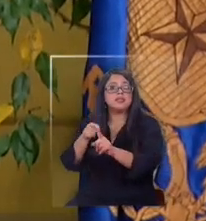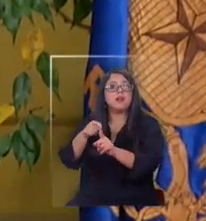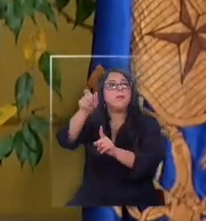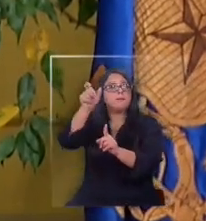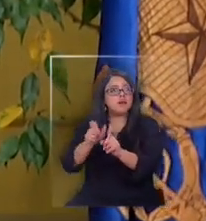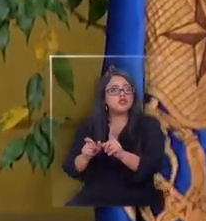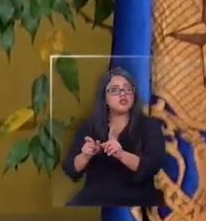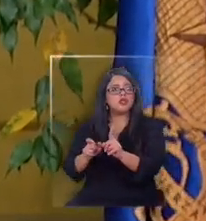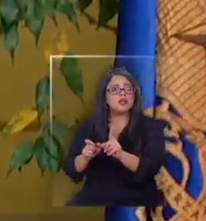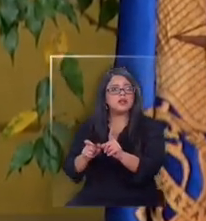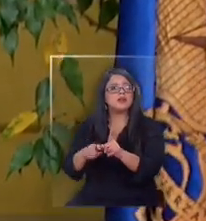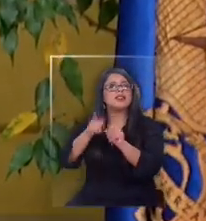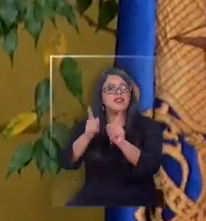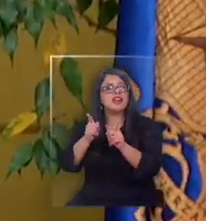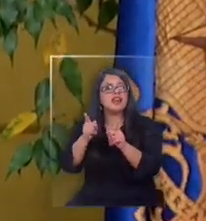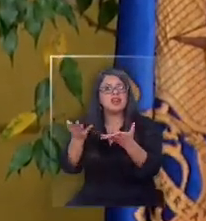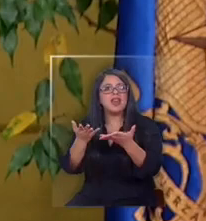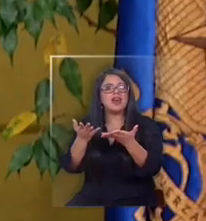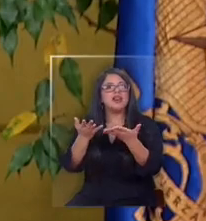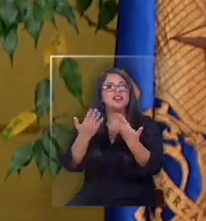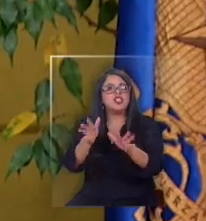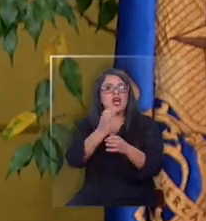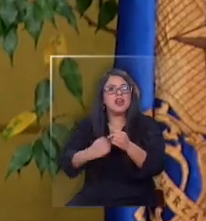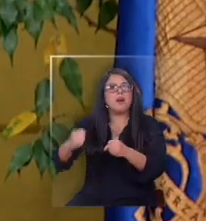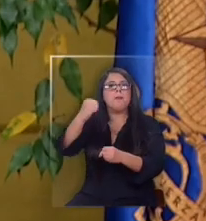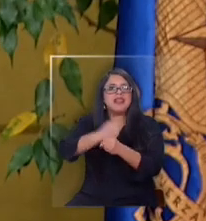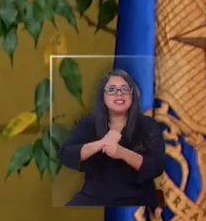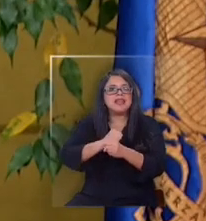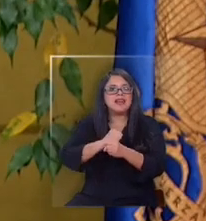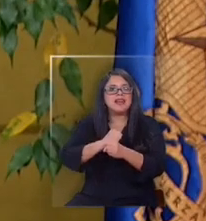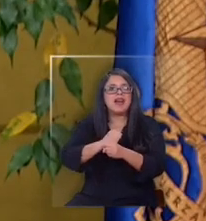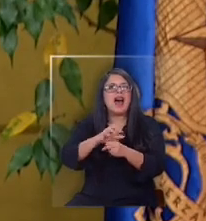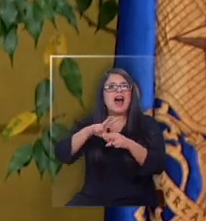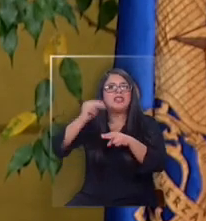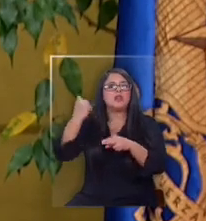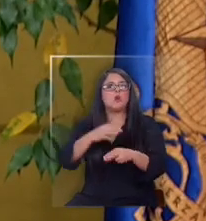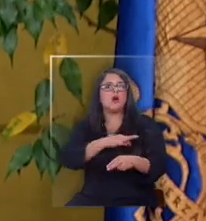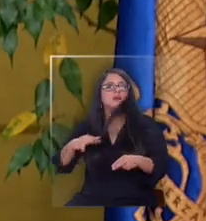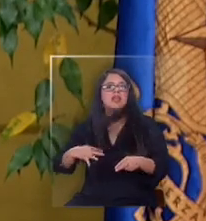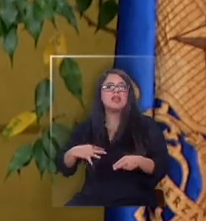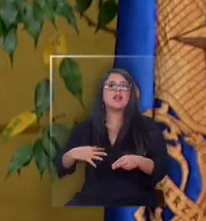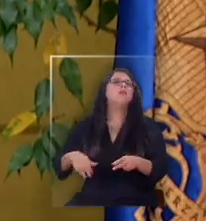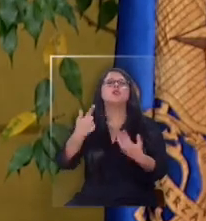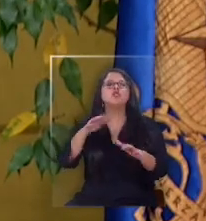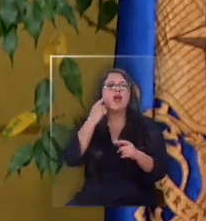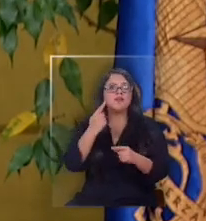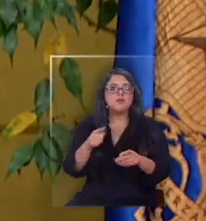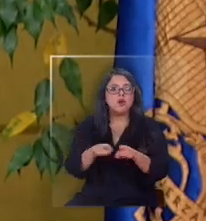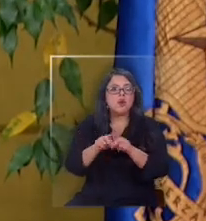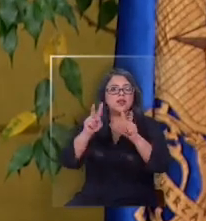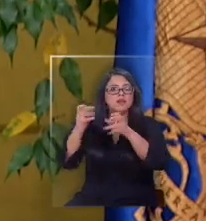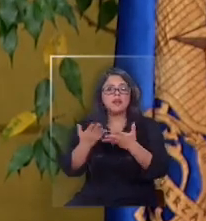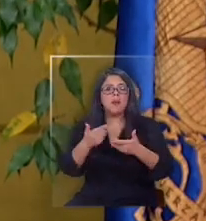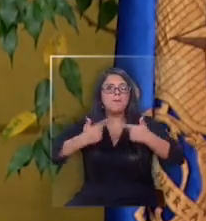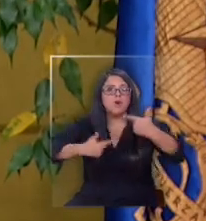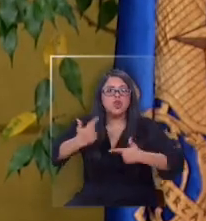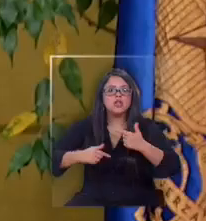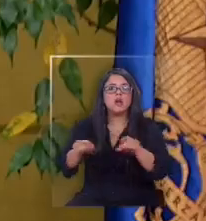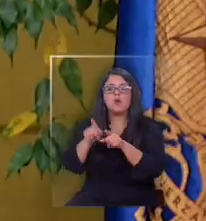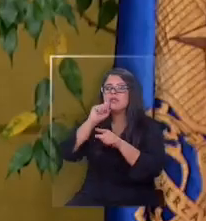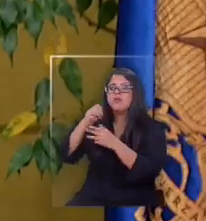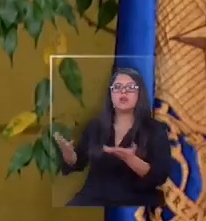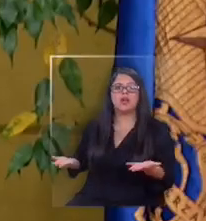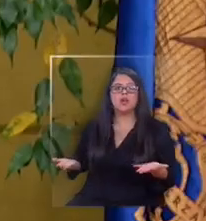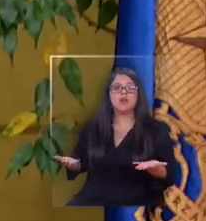debería suceder a Isabel Pla. Desgraciadamente, vimos nuevamente que habían temas de coteo político y dado que el cupo